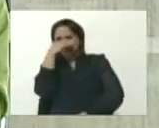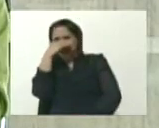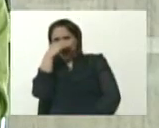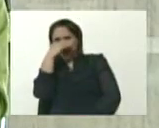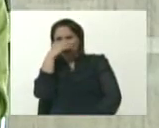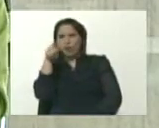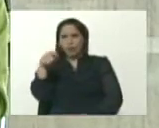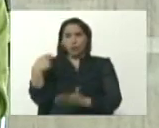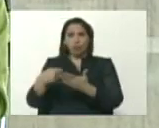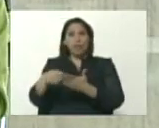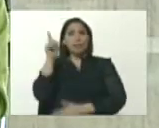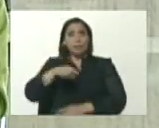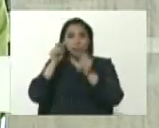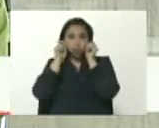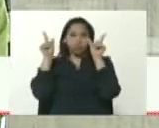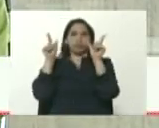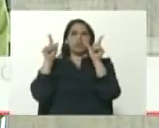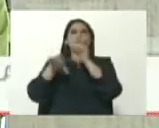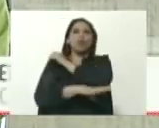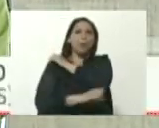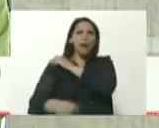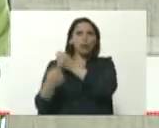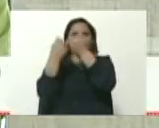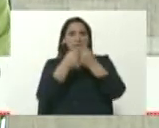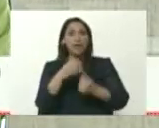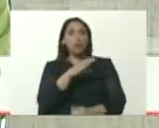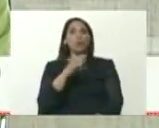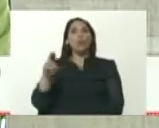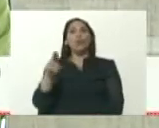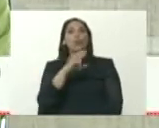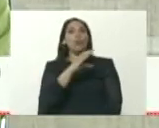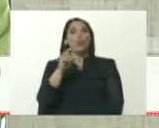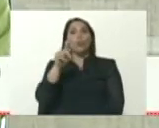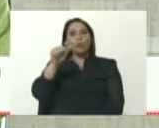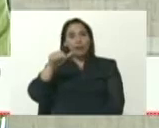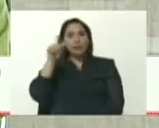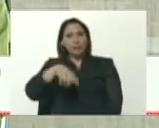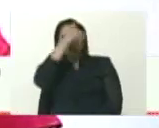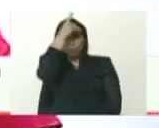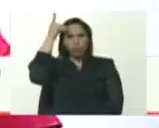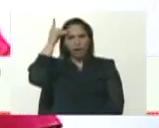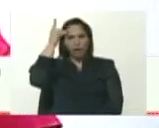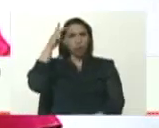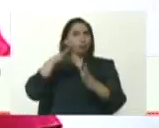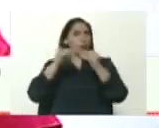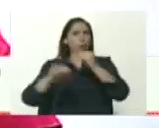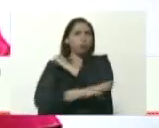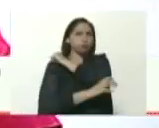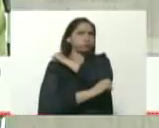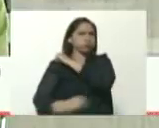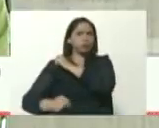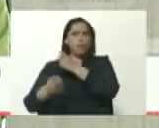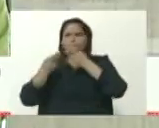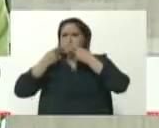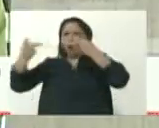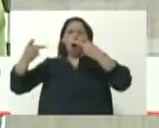Recuérdate el escándalo de que se robaron el dinero de Cúcuta, Diosdado. Se robaron todo el dinero, un